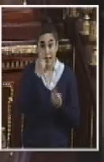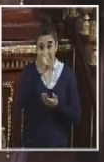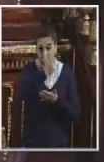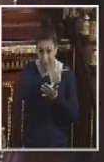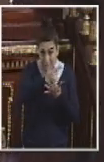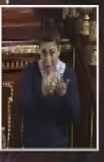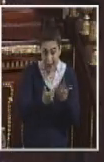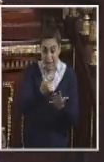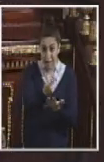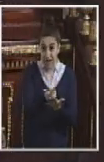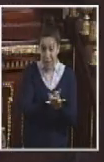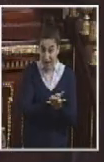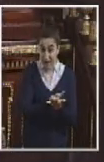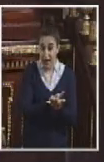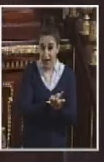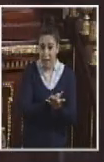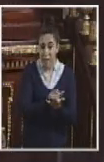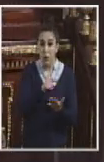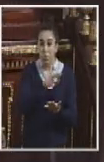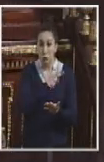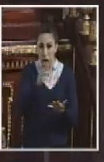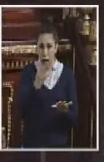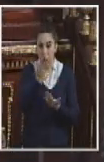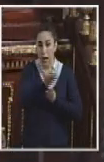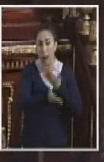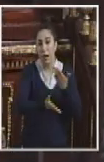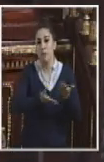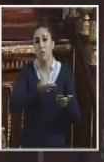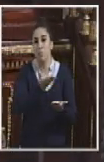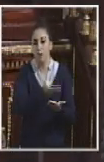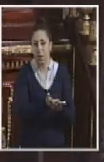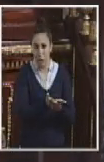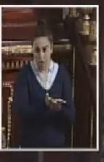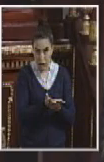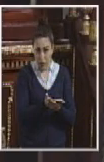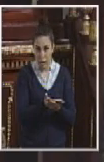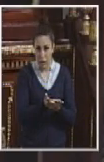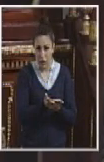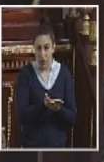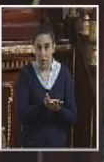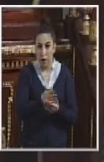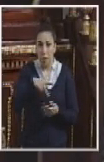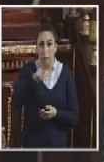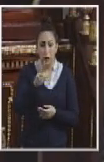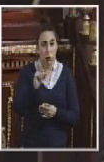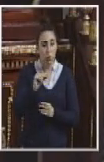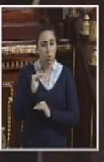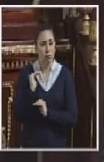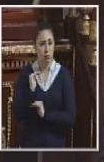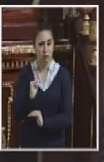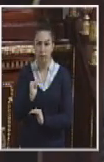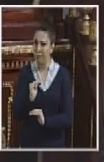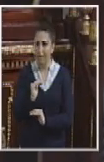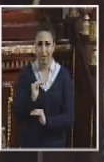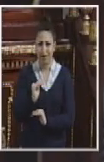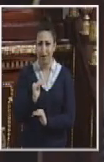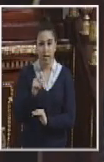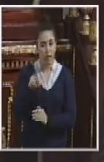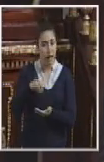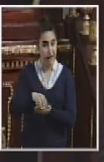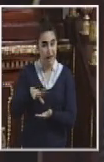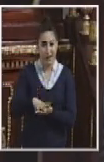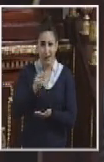terna propondrá a la o él, pero no es limitativo, no se